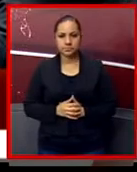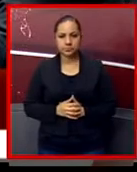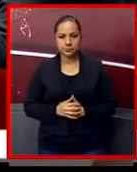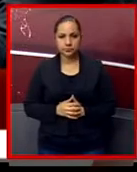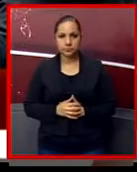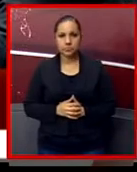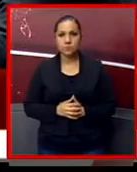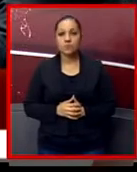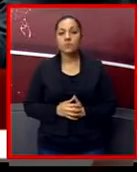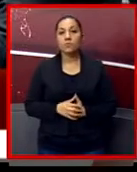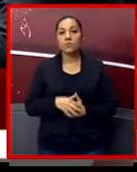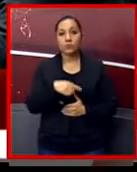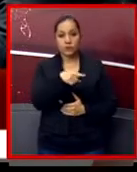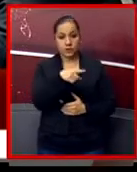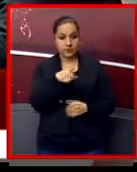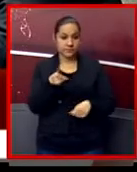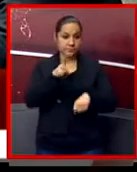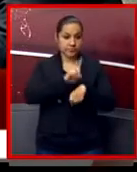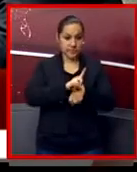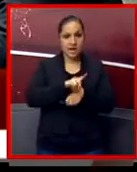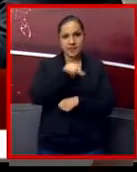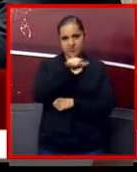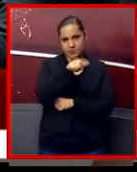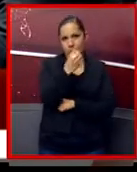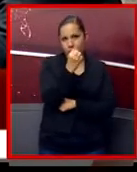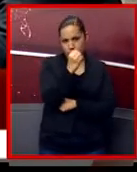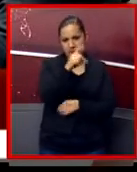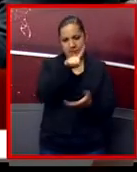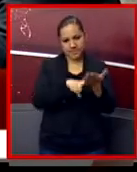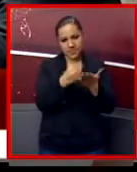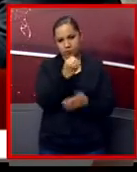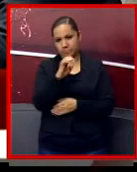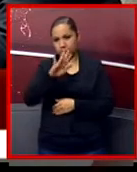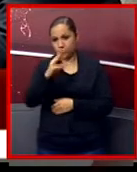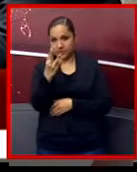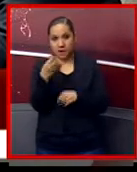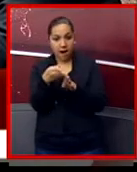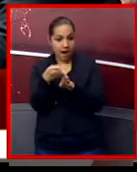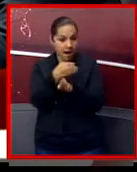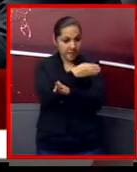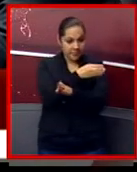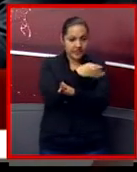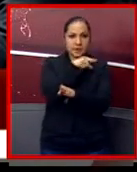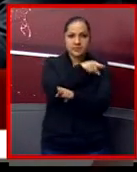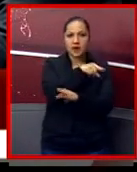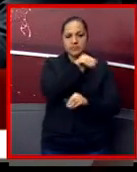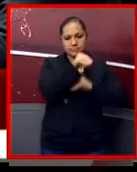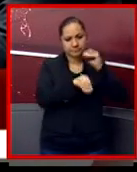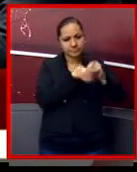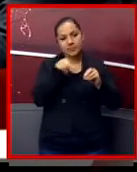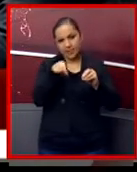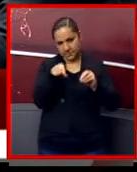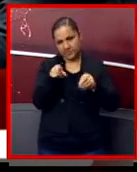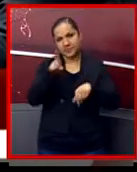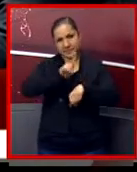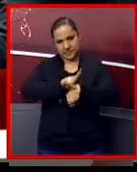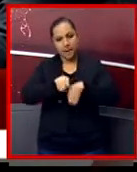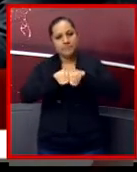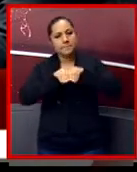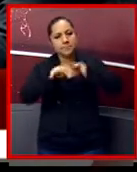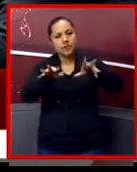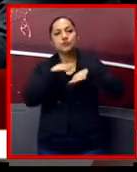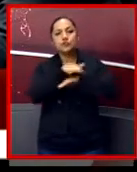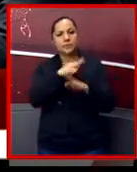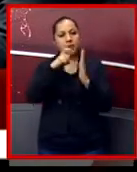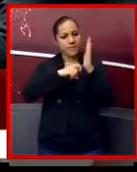Antes de ese emblemático octubre 17 del 53, en el que se publicó el decreto de modificación al